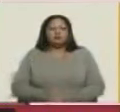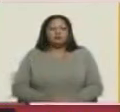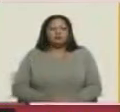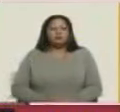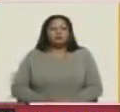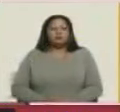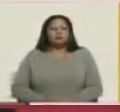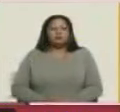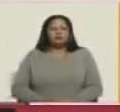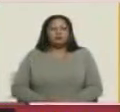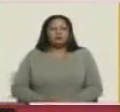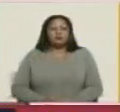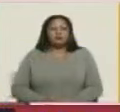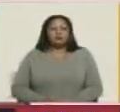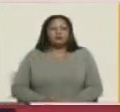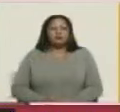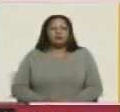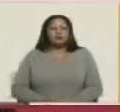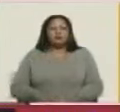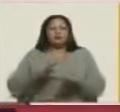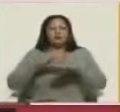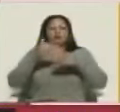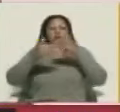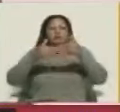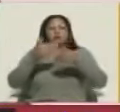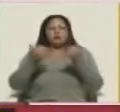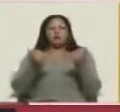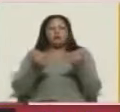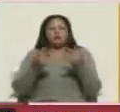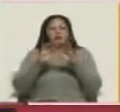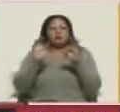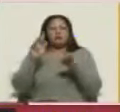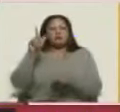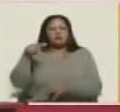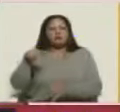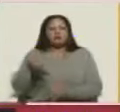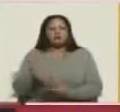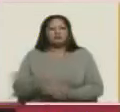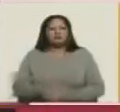Porque es, ¿cómo se llama? Ventajismo para el régimen. ¿Cuál es el ventajismo?